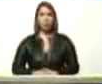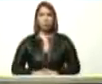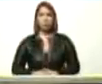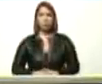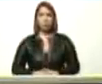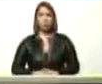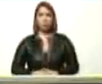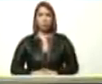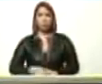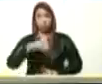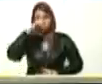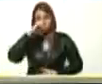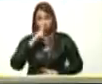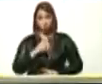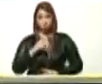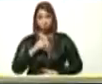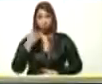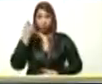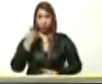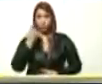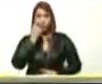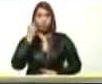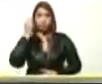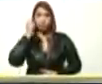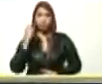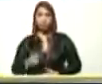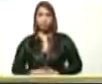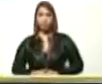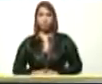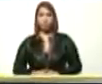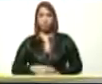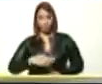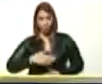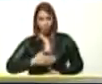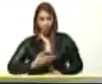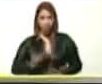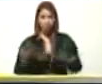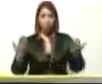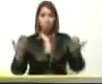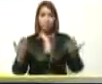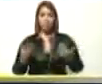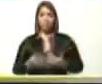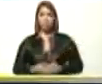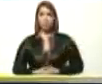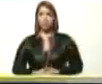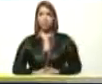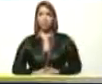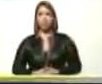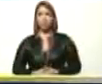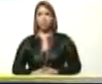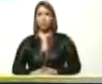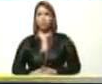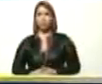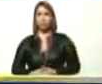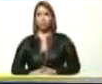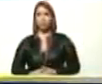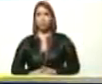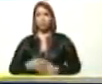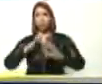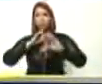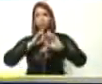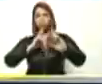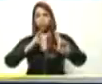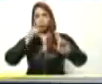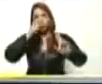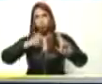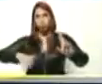en estos años de diputación para que podamos seguir dando la respuesta a nuestro